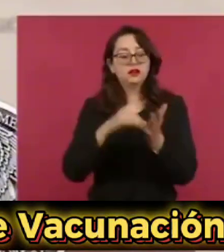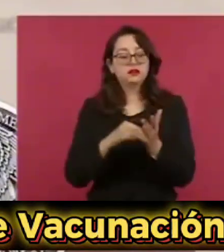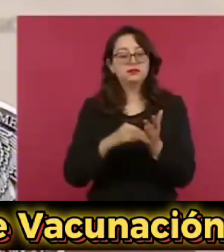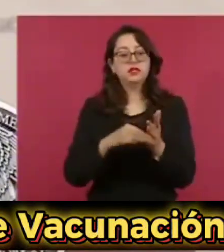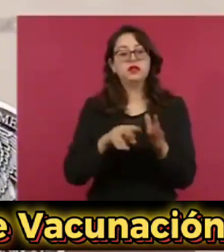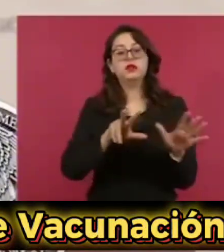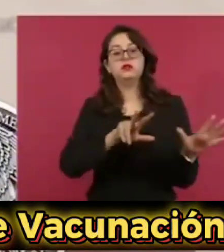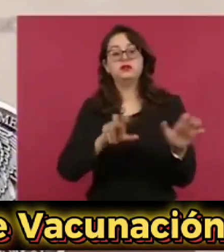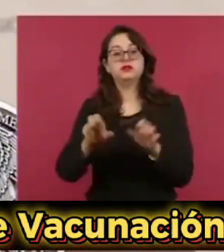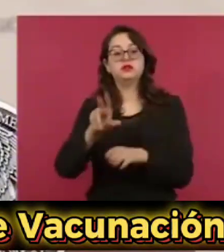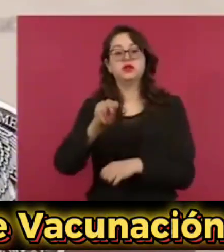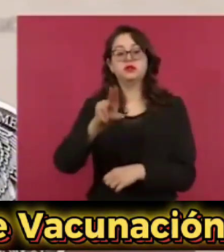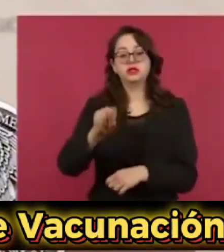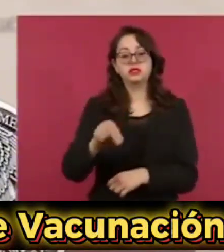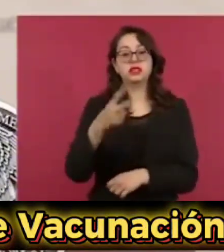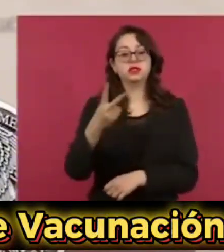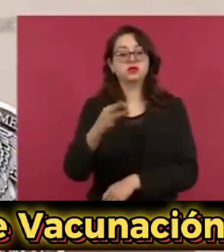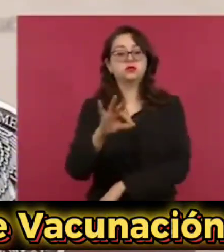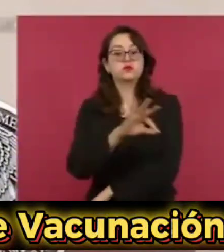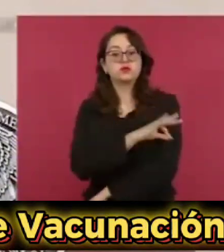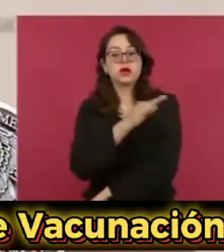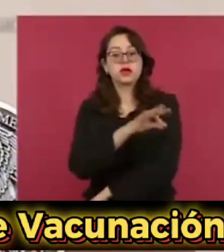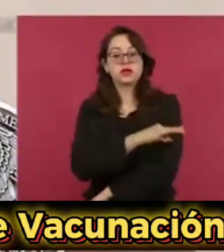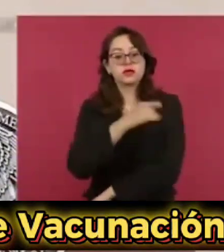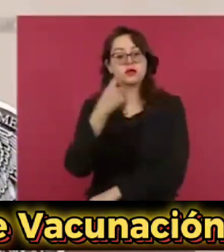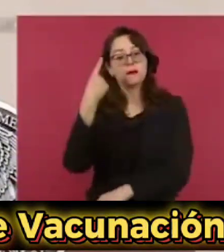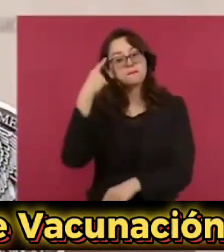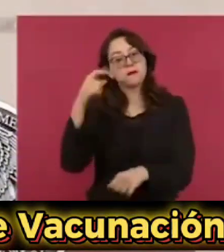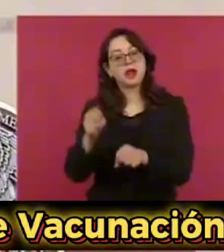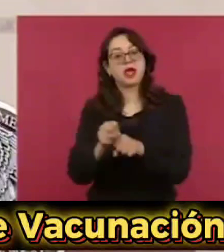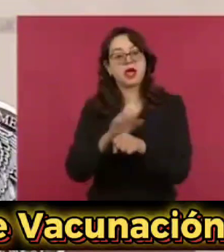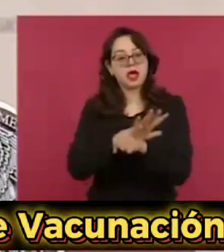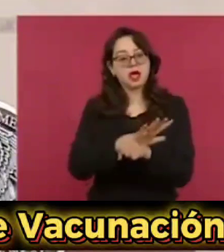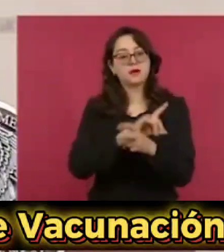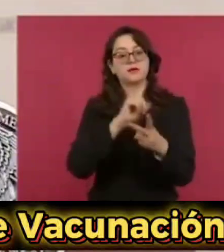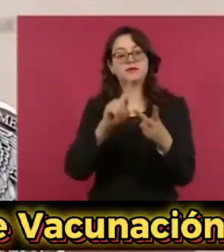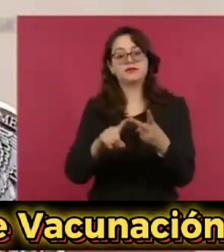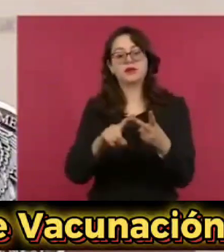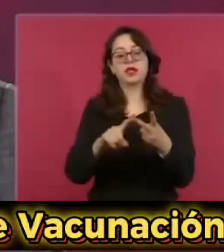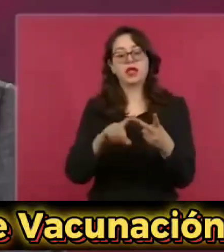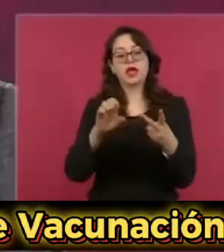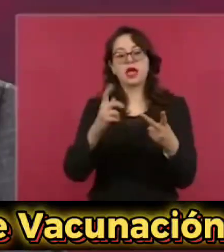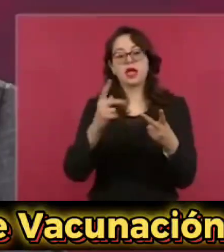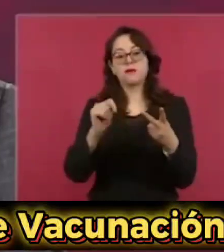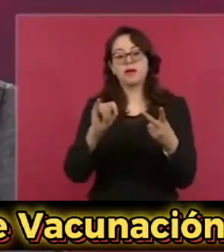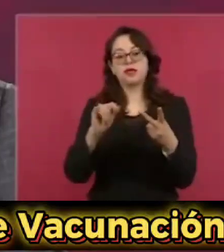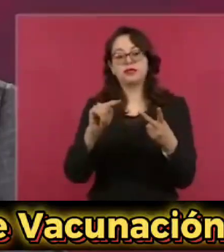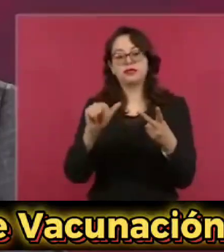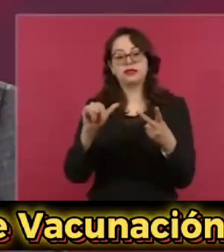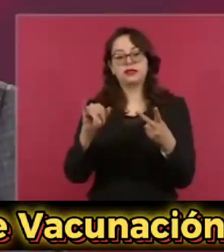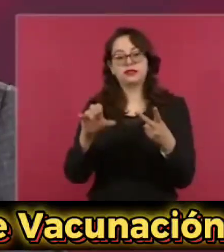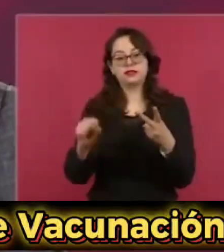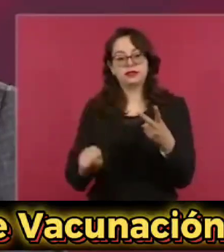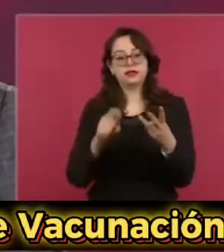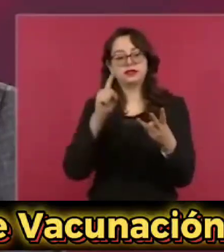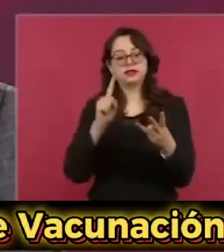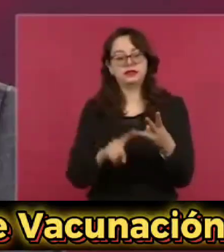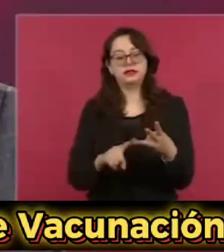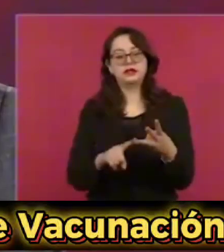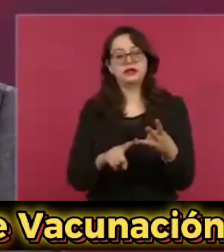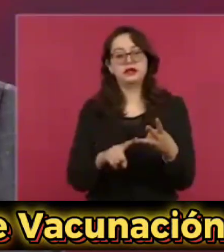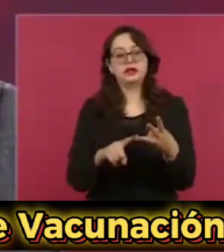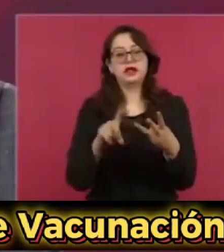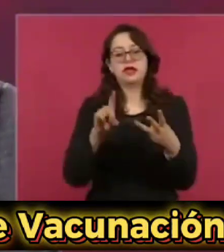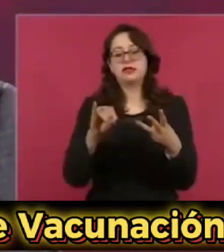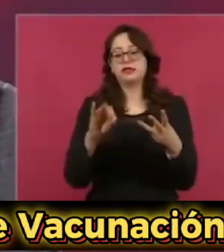3.882 dosis fueron aplicadas, tanto para COVID, hepatitis B, tétanos, difteria, influenza, sarampión, entre